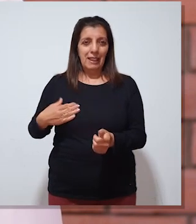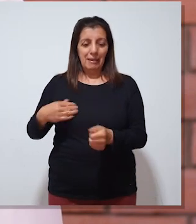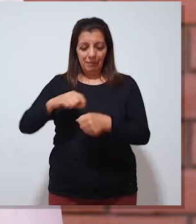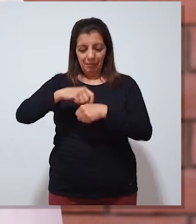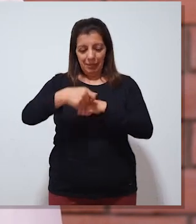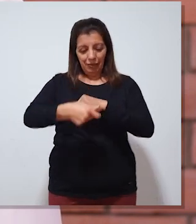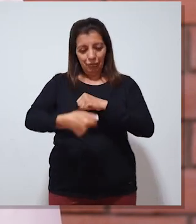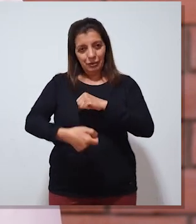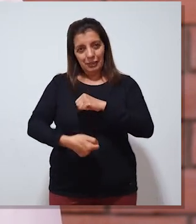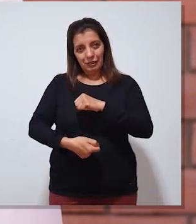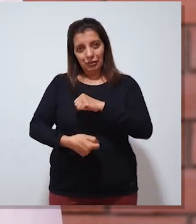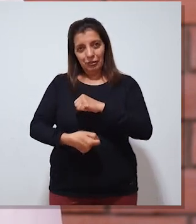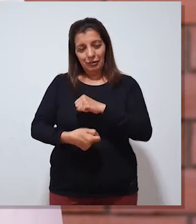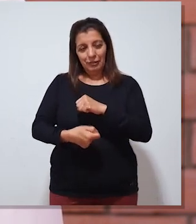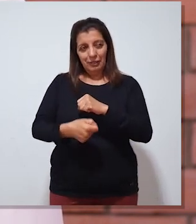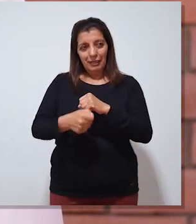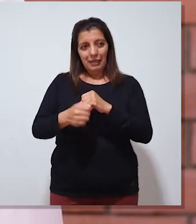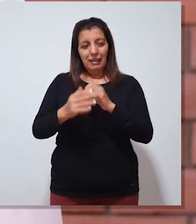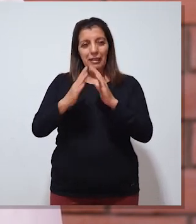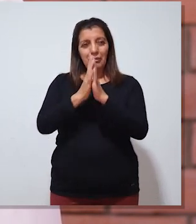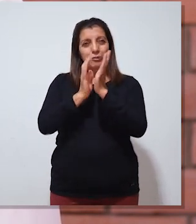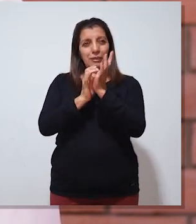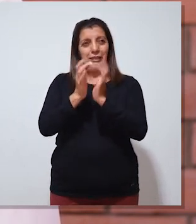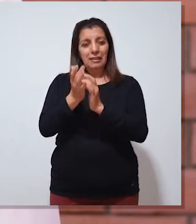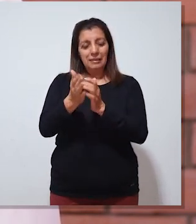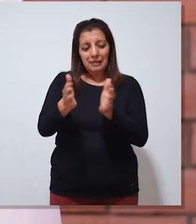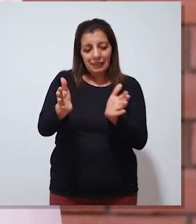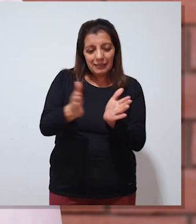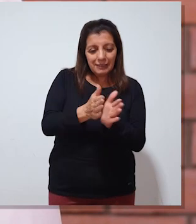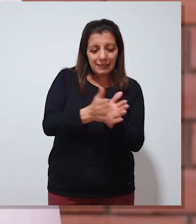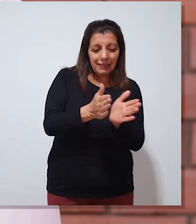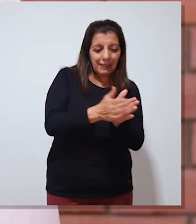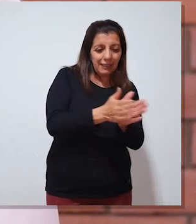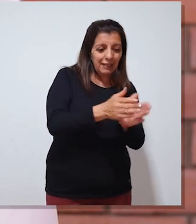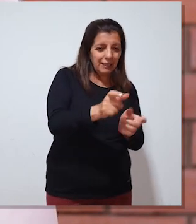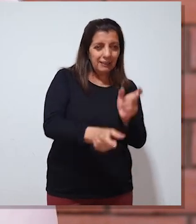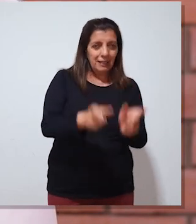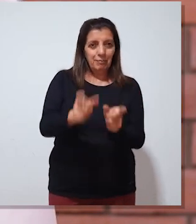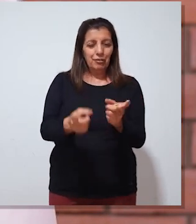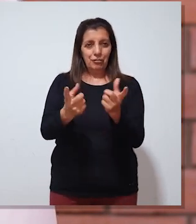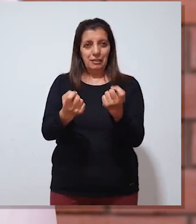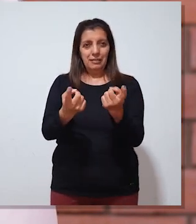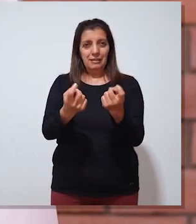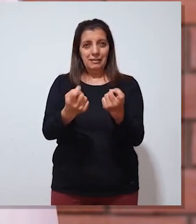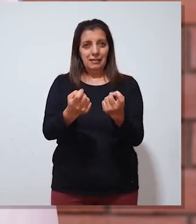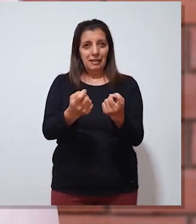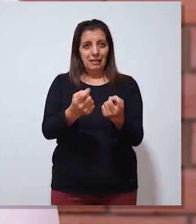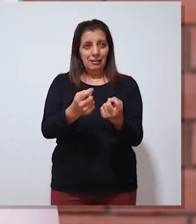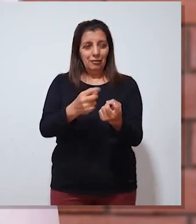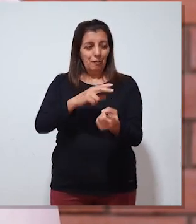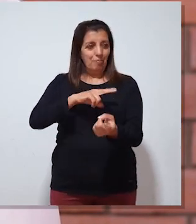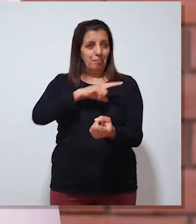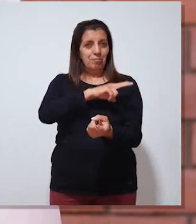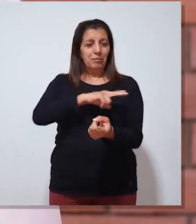iglesia cercana, fraternal y misionera. Ella siempre nos indicará el mejor